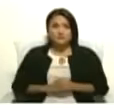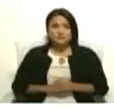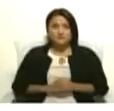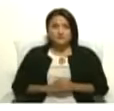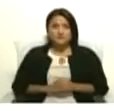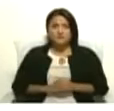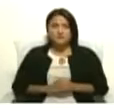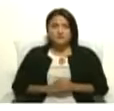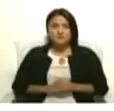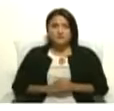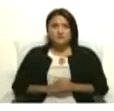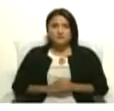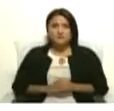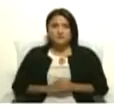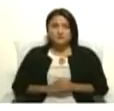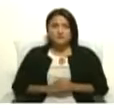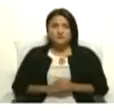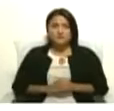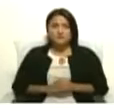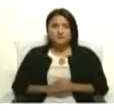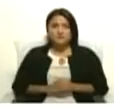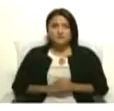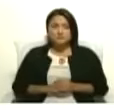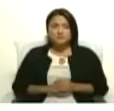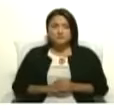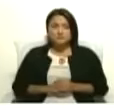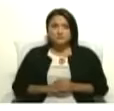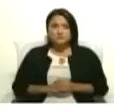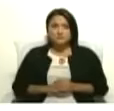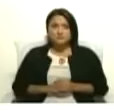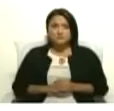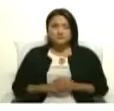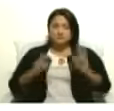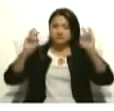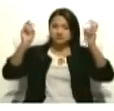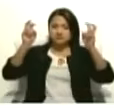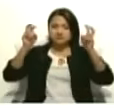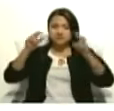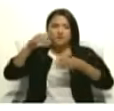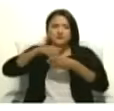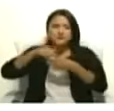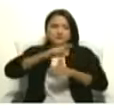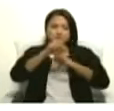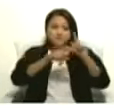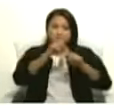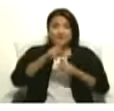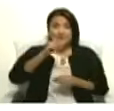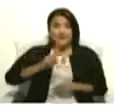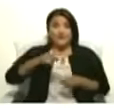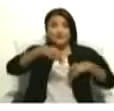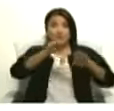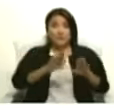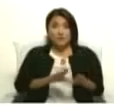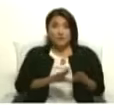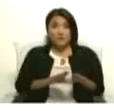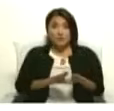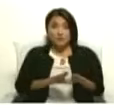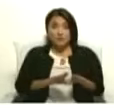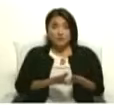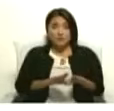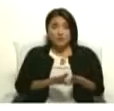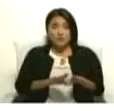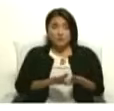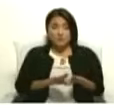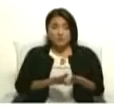Guyana en la red social ex coloca comillas el referendo sobre el esquivo debe ser suspendido dijo en